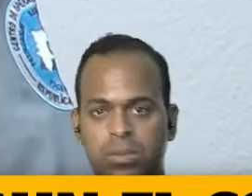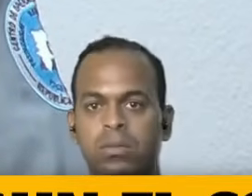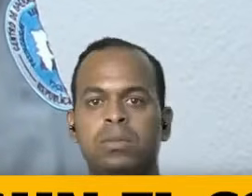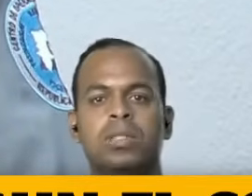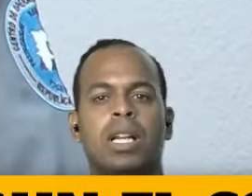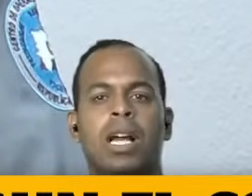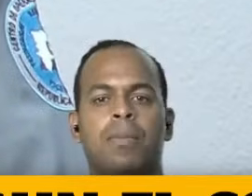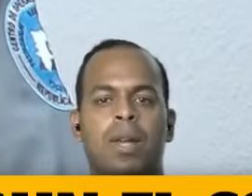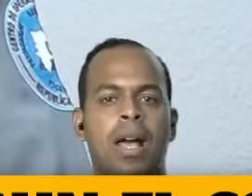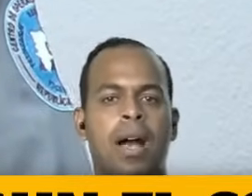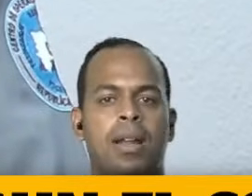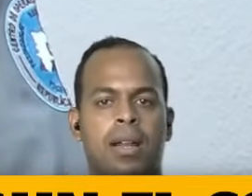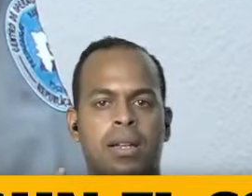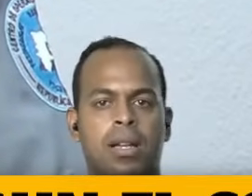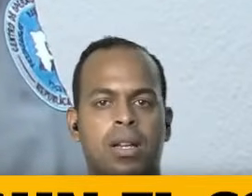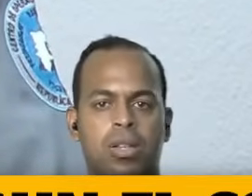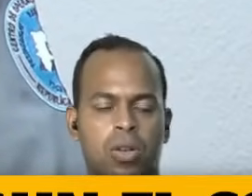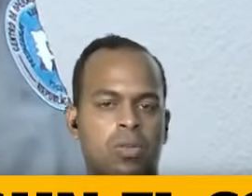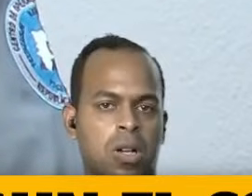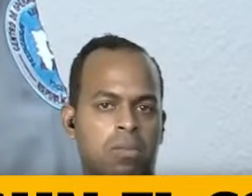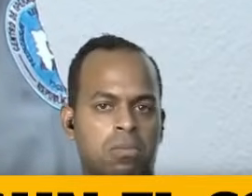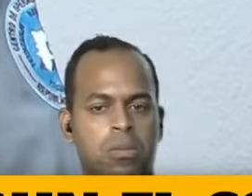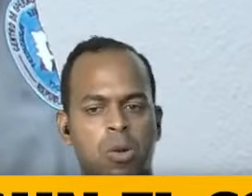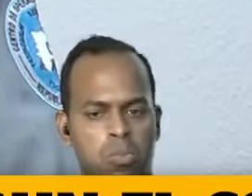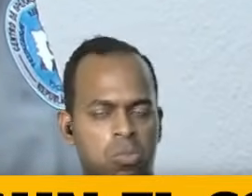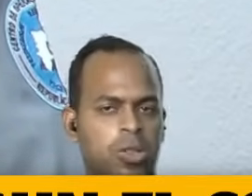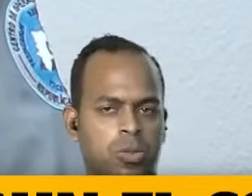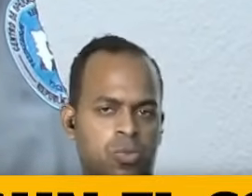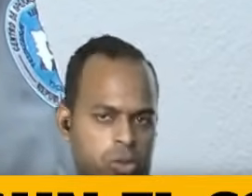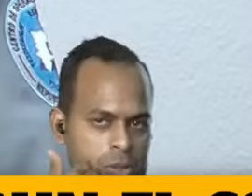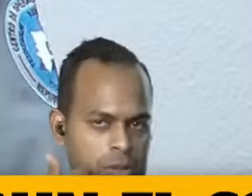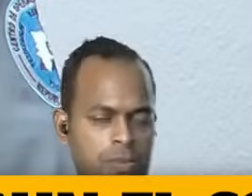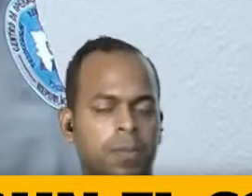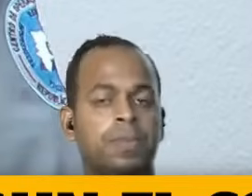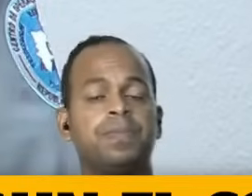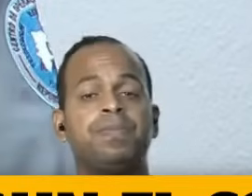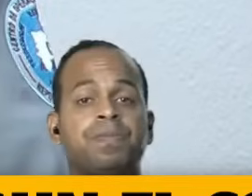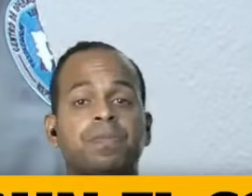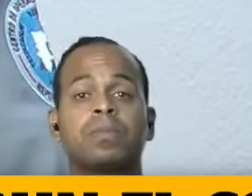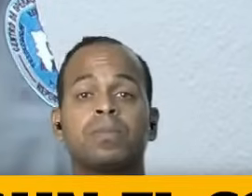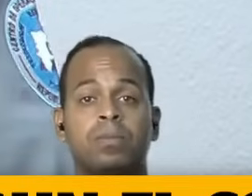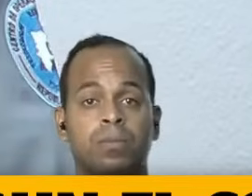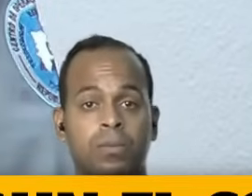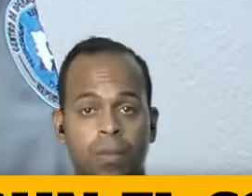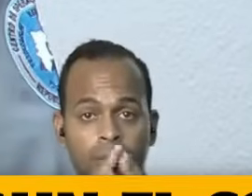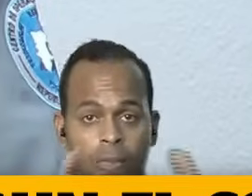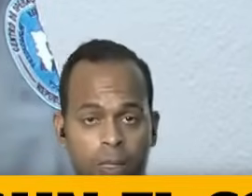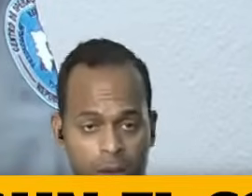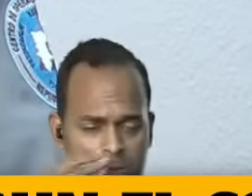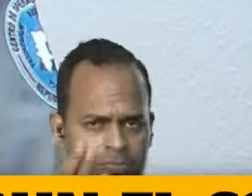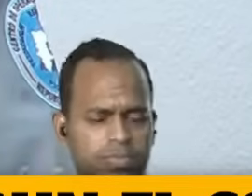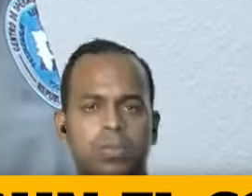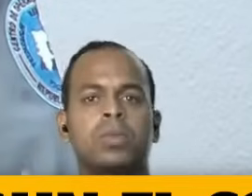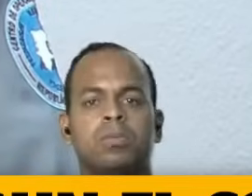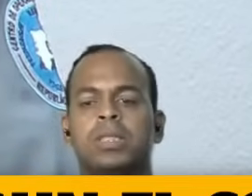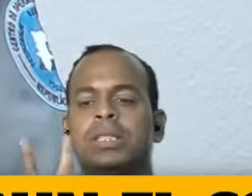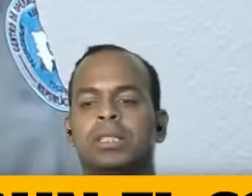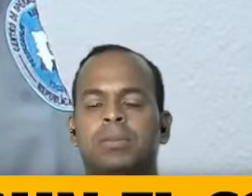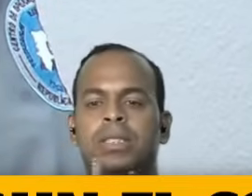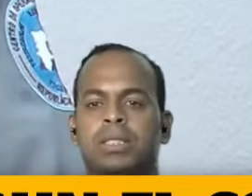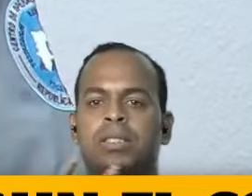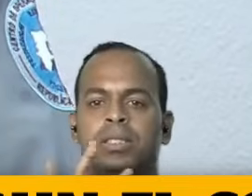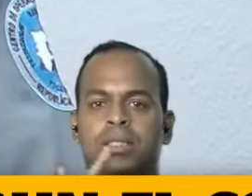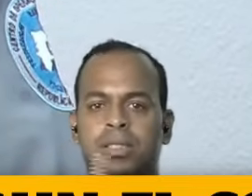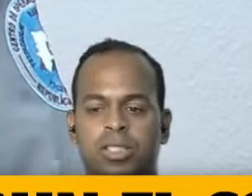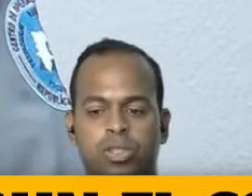está en los teléfonos Android y iOS. Viviendas afectadas, en datos preliminares, 3,571. Vivienda